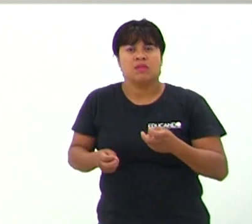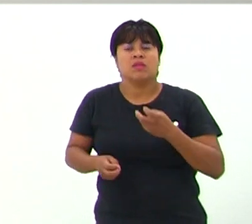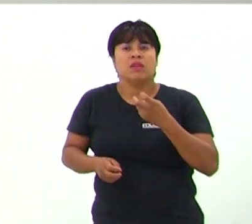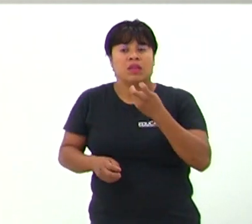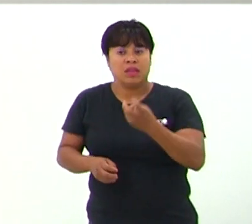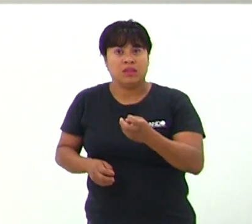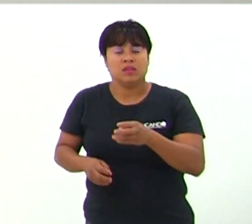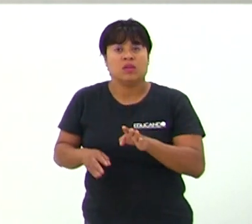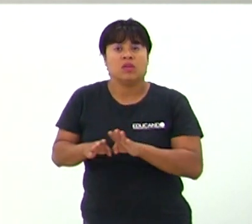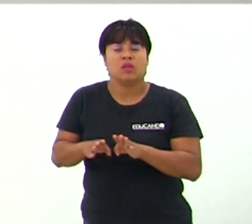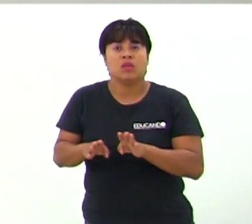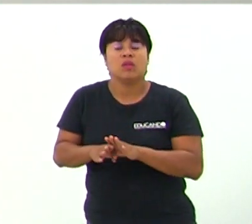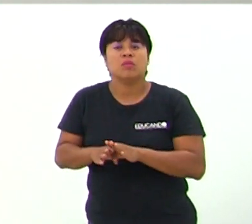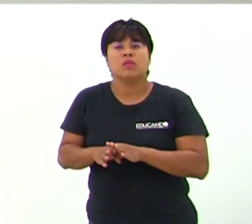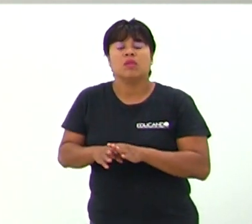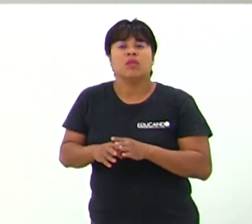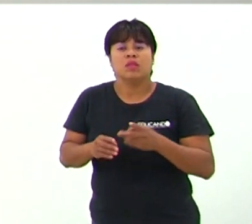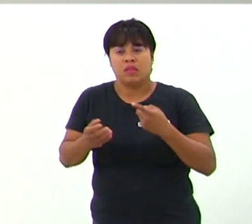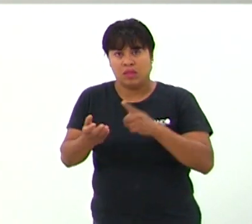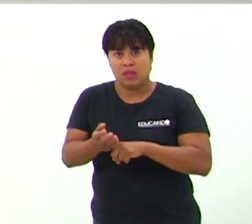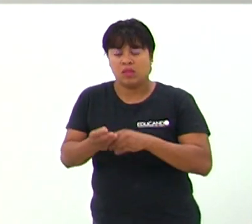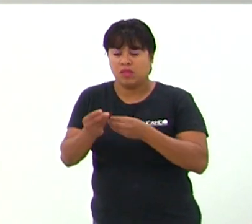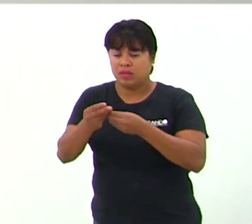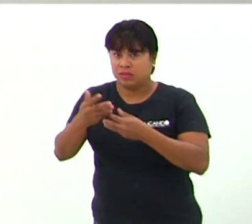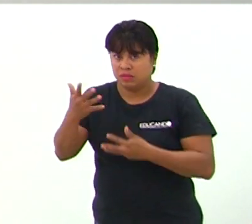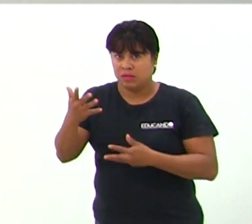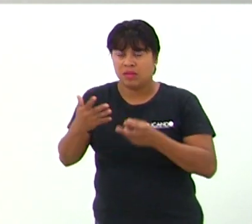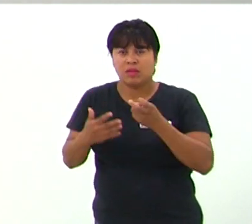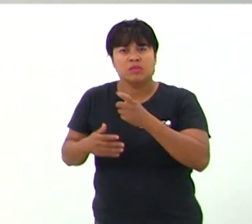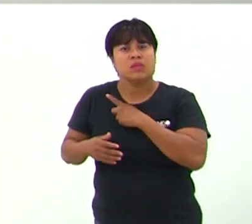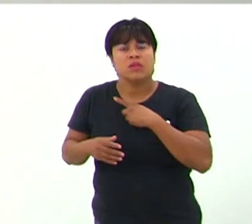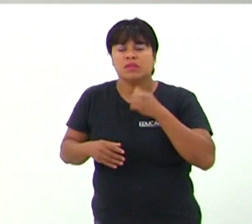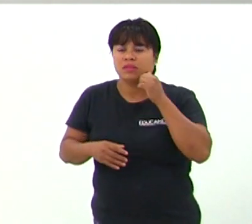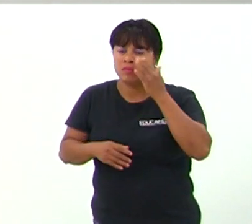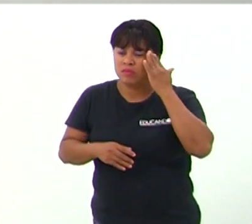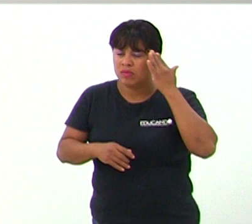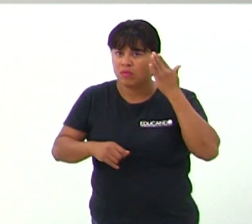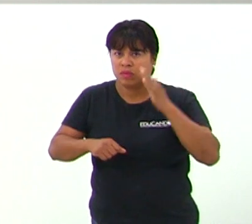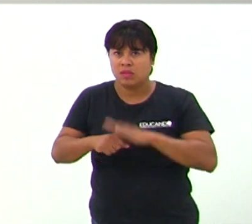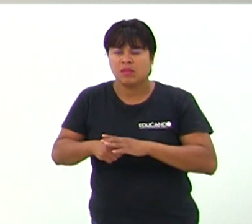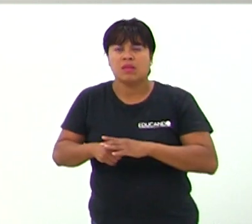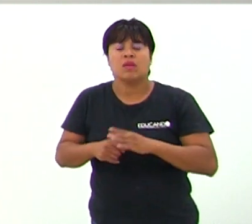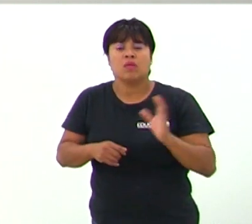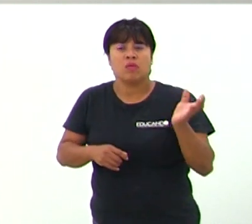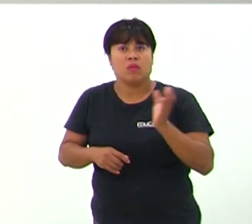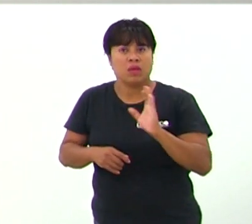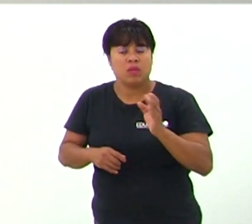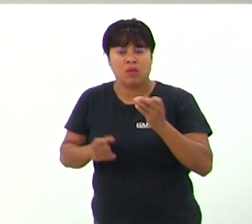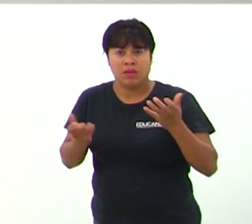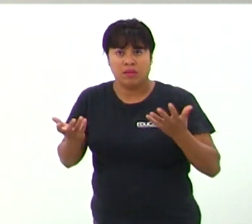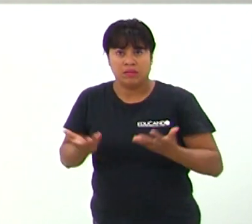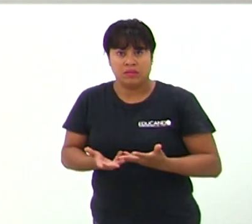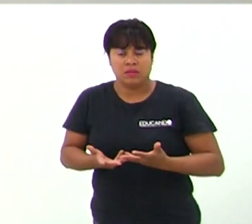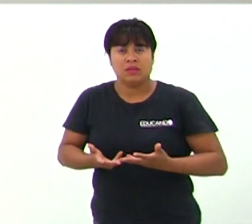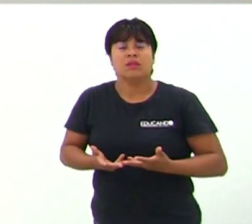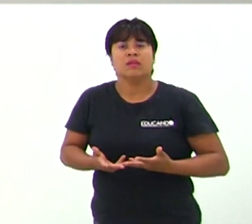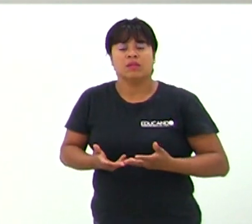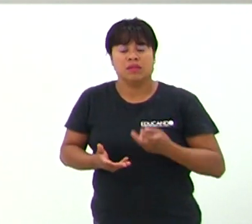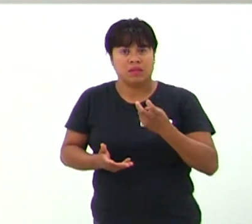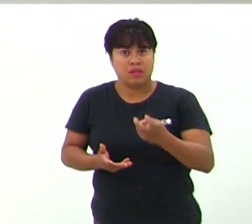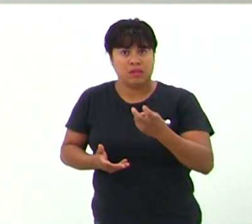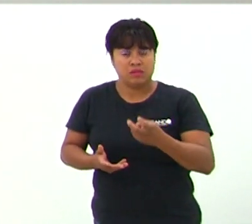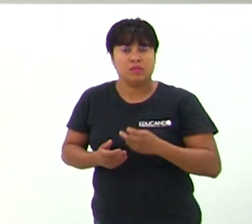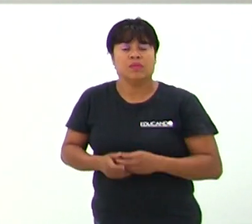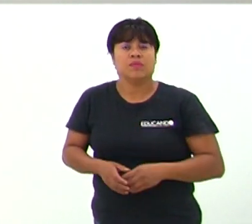calificativos dentro de las descripciones. Es por ello que debes de tomar muy en cuenta que al momento de hacer de este